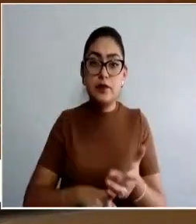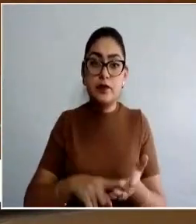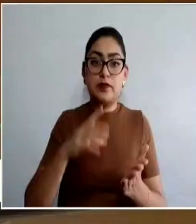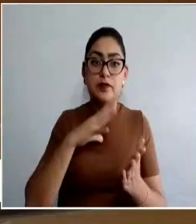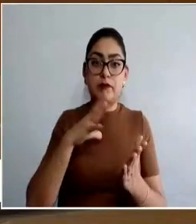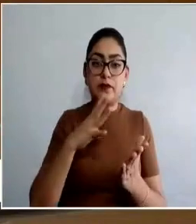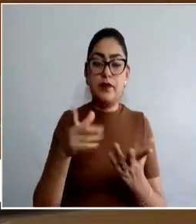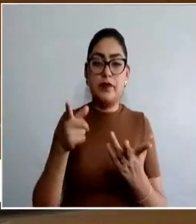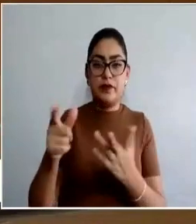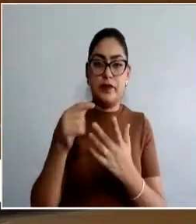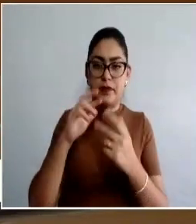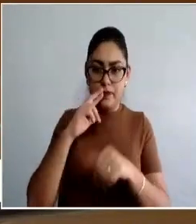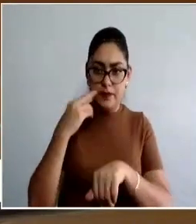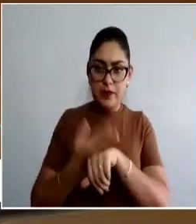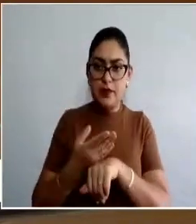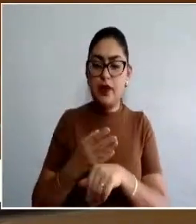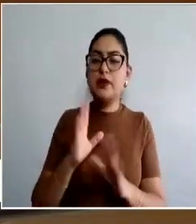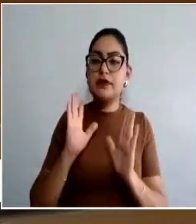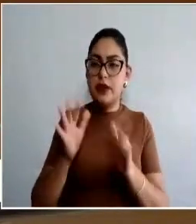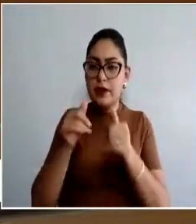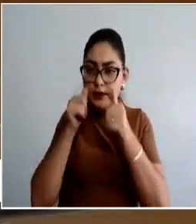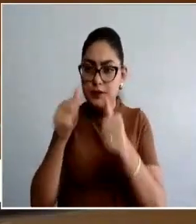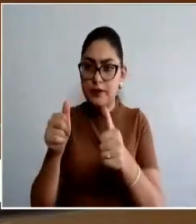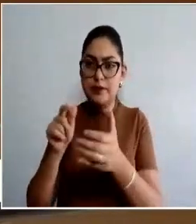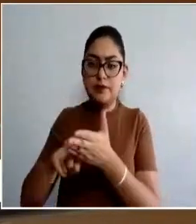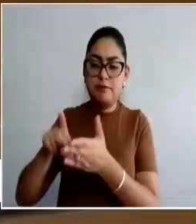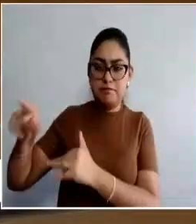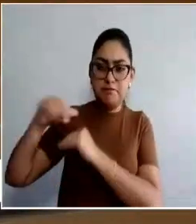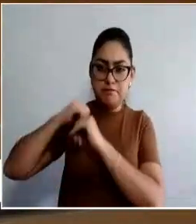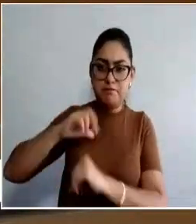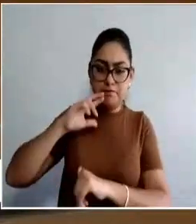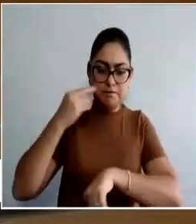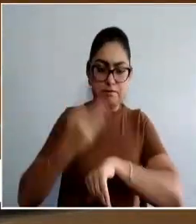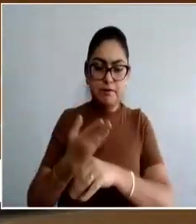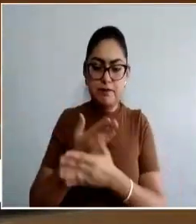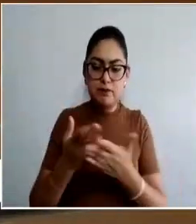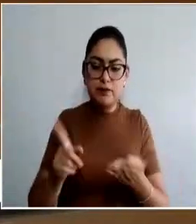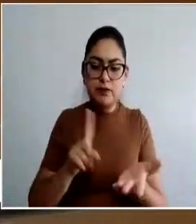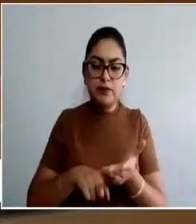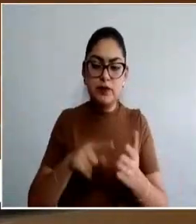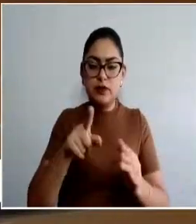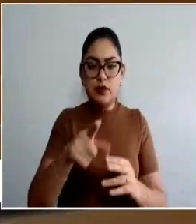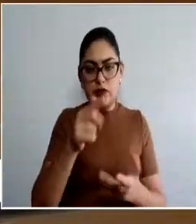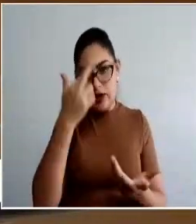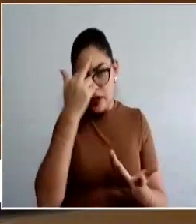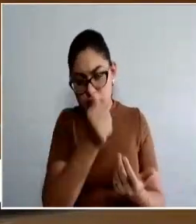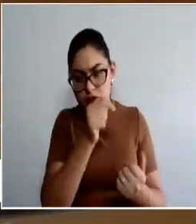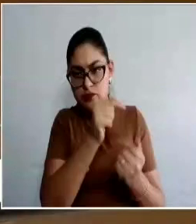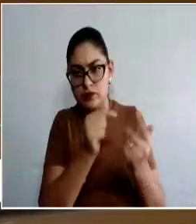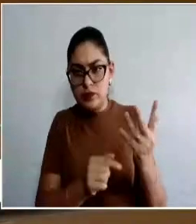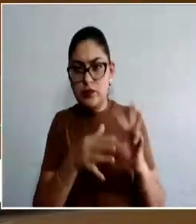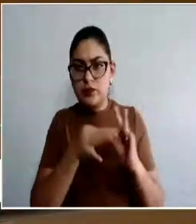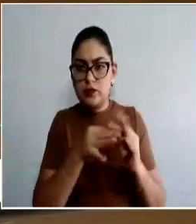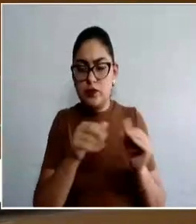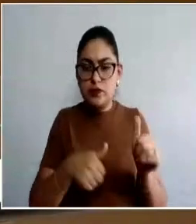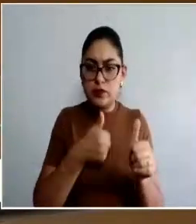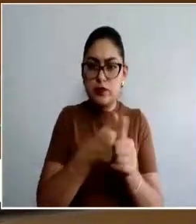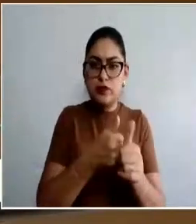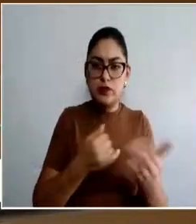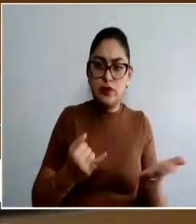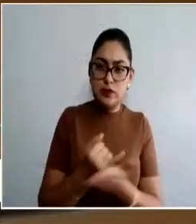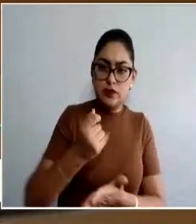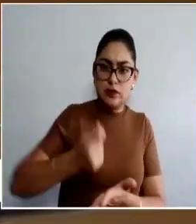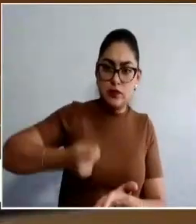ya fueron atendidos por la responsable sin que se confronte los razonamientos que sustentaron el fallo Igualmente se precisa que es criterio de este tribunal